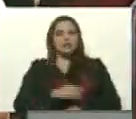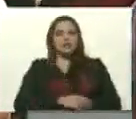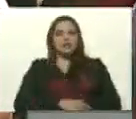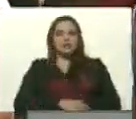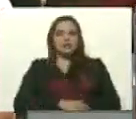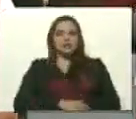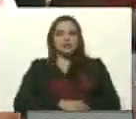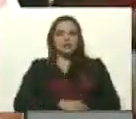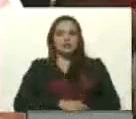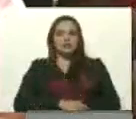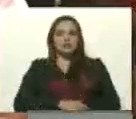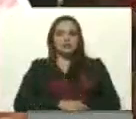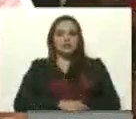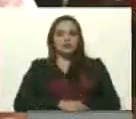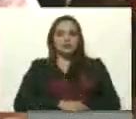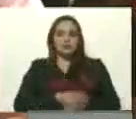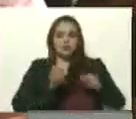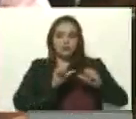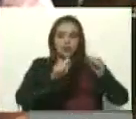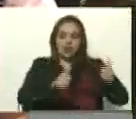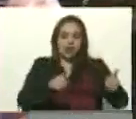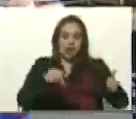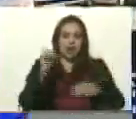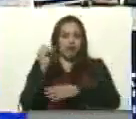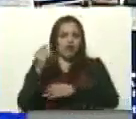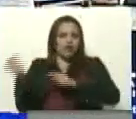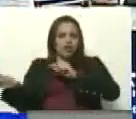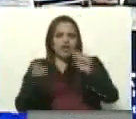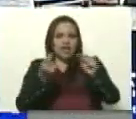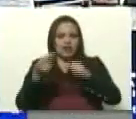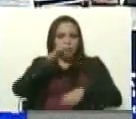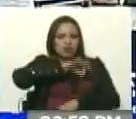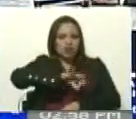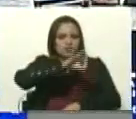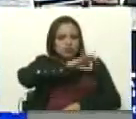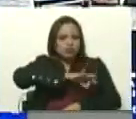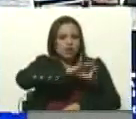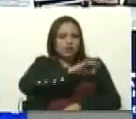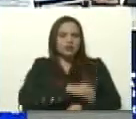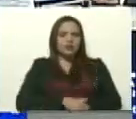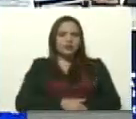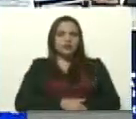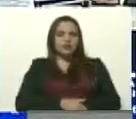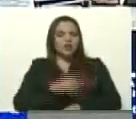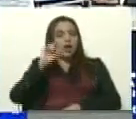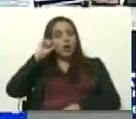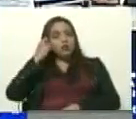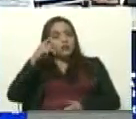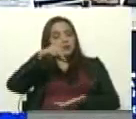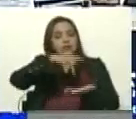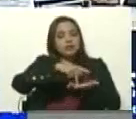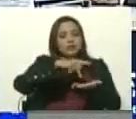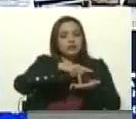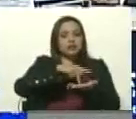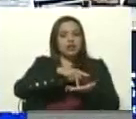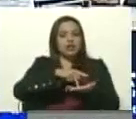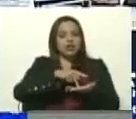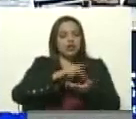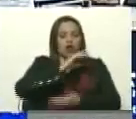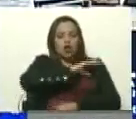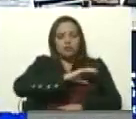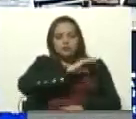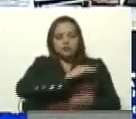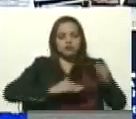Delcy Rodríguez, en la instalación de este foro de diálogo social con la participación de una alta comisión